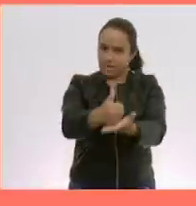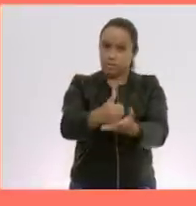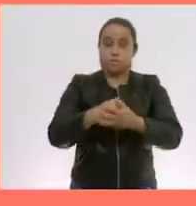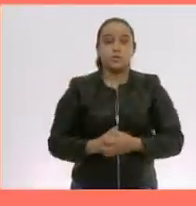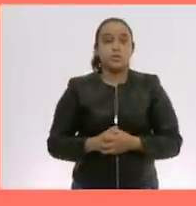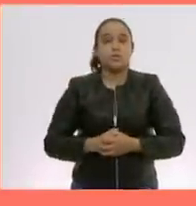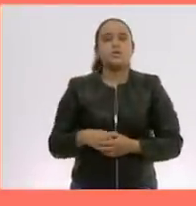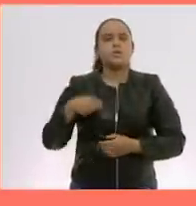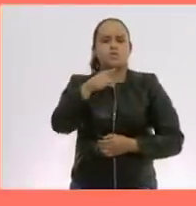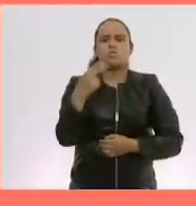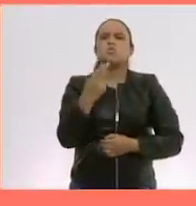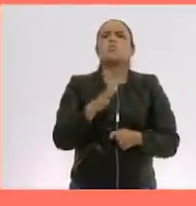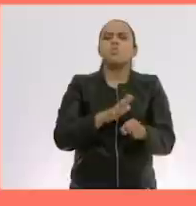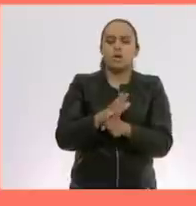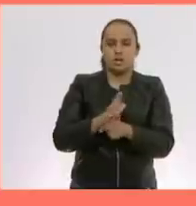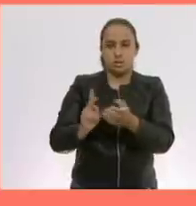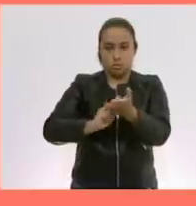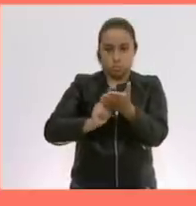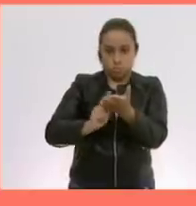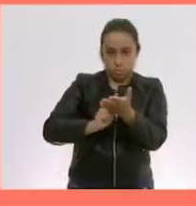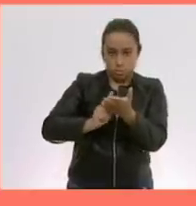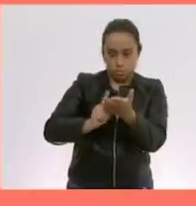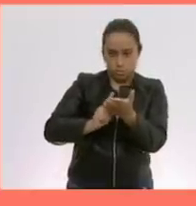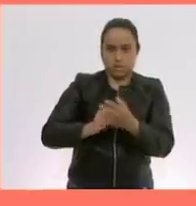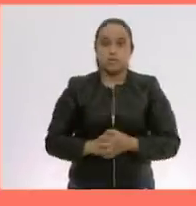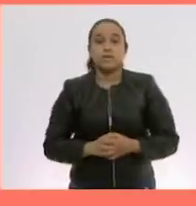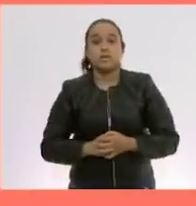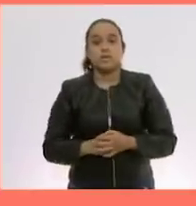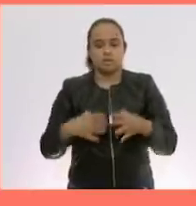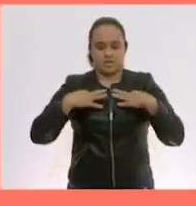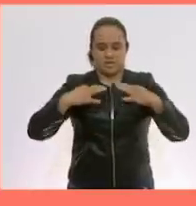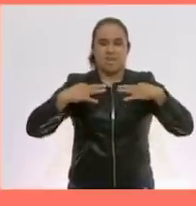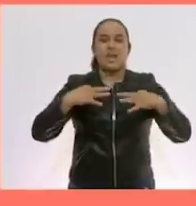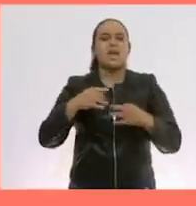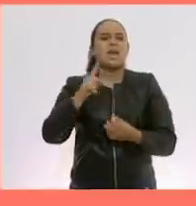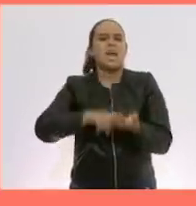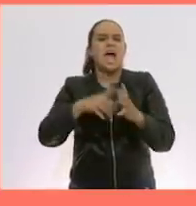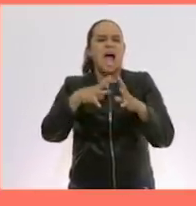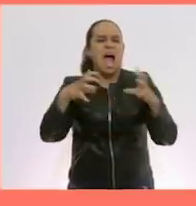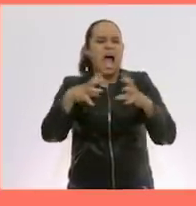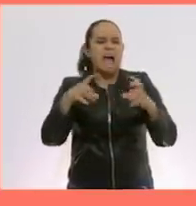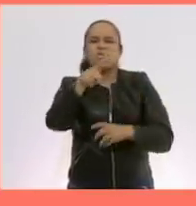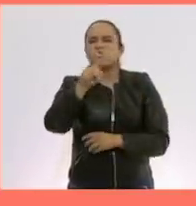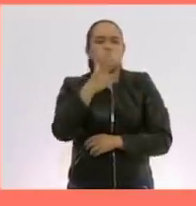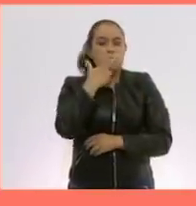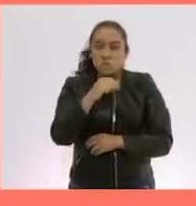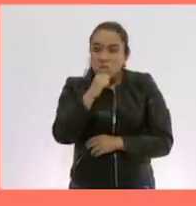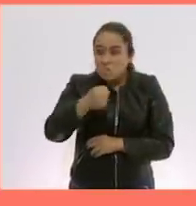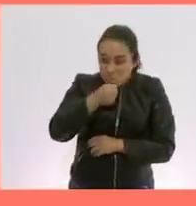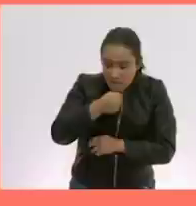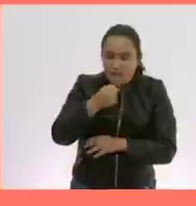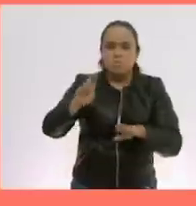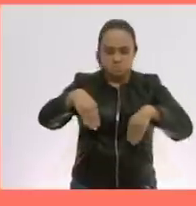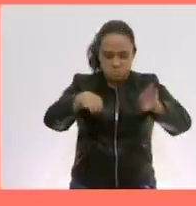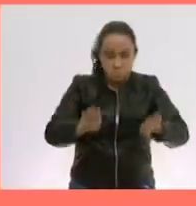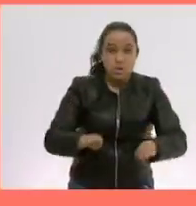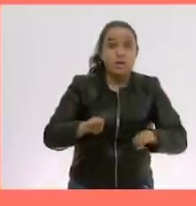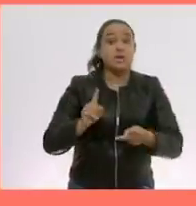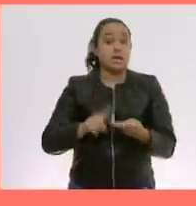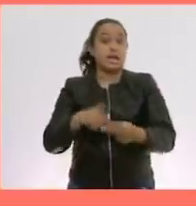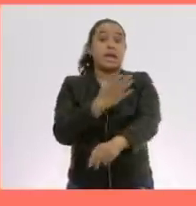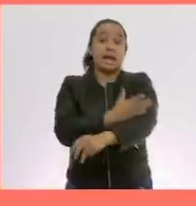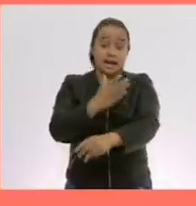Necesitarás un plumón o una pluma, una playera de algodón que ya no uses, una regla